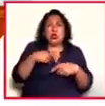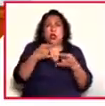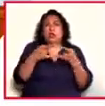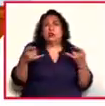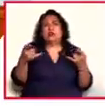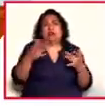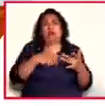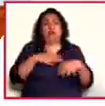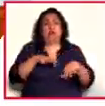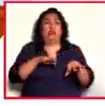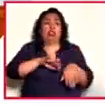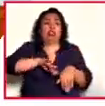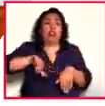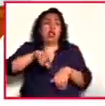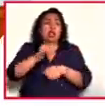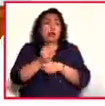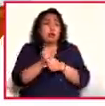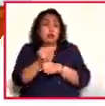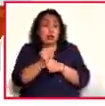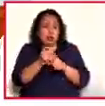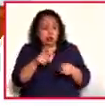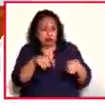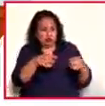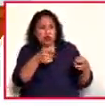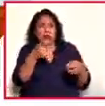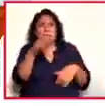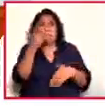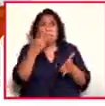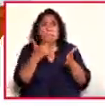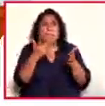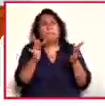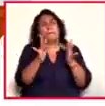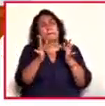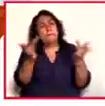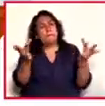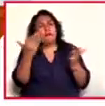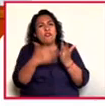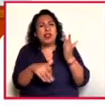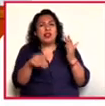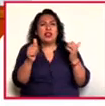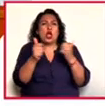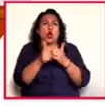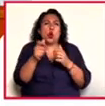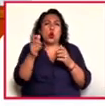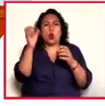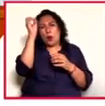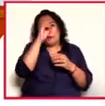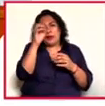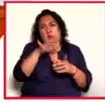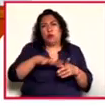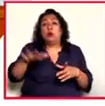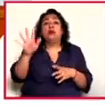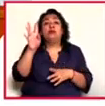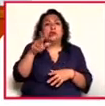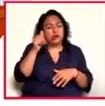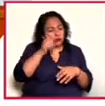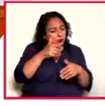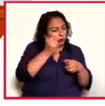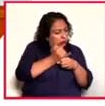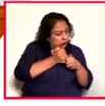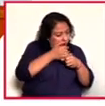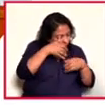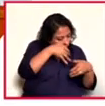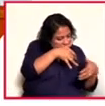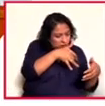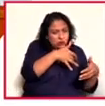se ha relegado a la investigación y ha perdido el contacto con la opinión pública. Estamos siempre en nuestros archivos, en nuestras bibliotecas, y no